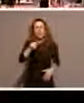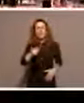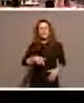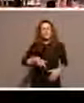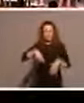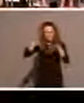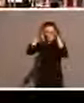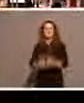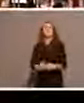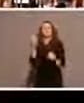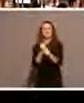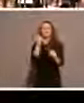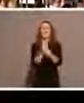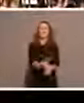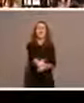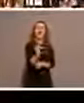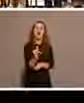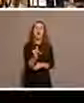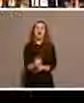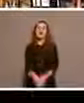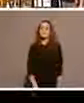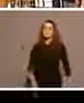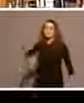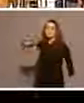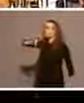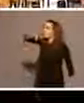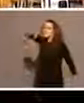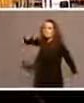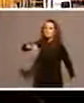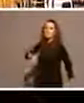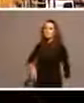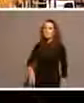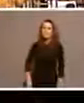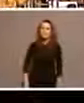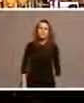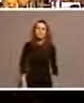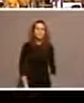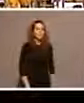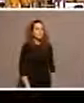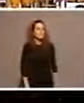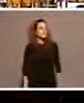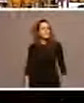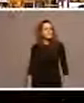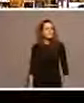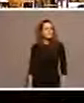seguro. La madre que lo parió.